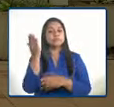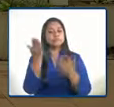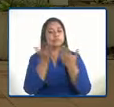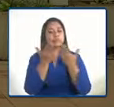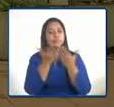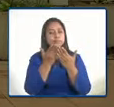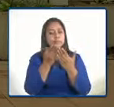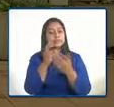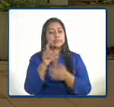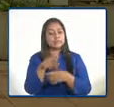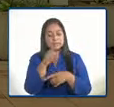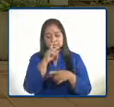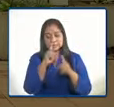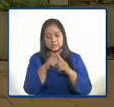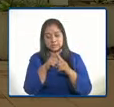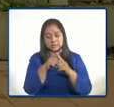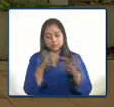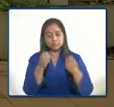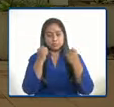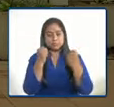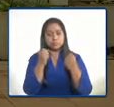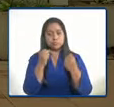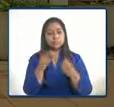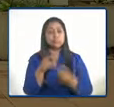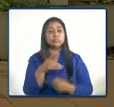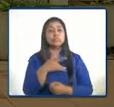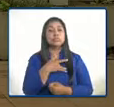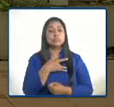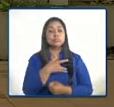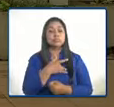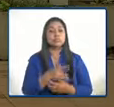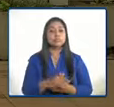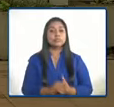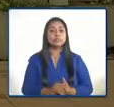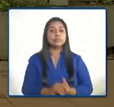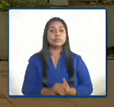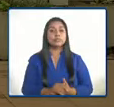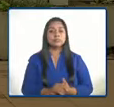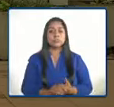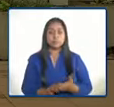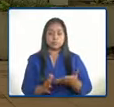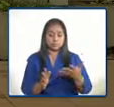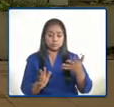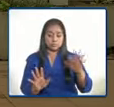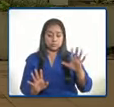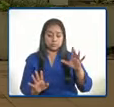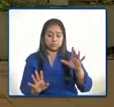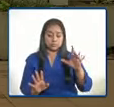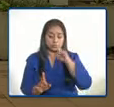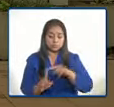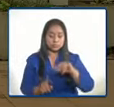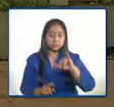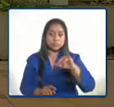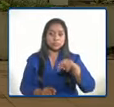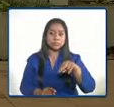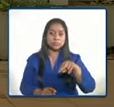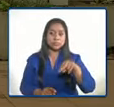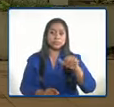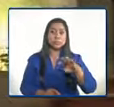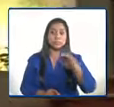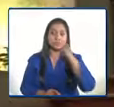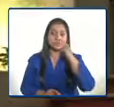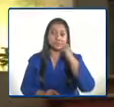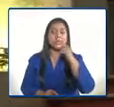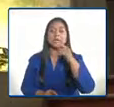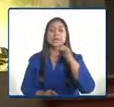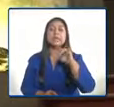de fortalecer también. Y en ese sentido, ya estamos hablando nosotros en el INAP de migrar todos los